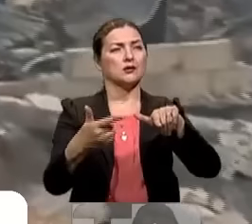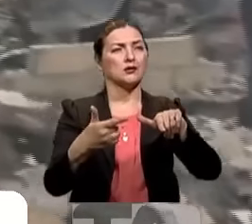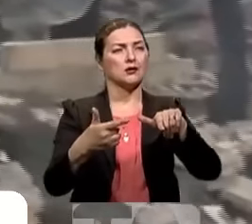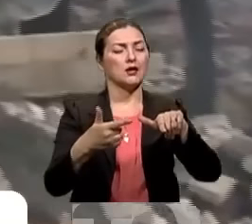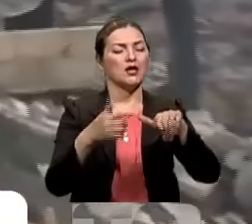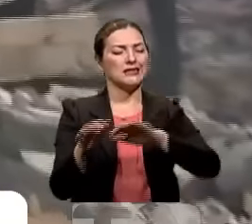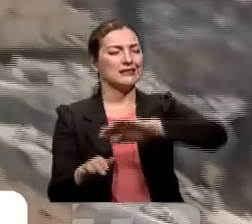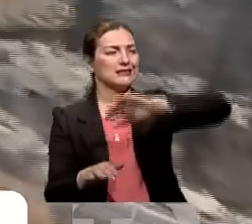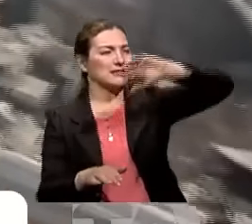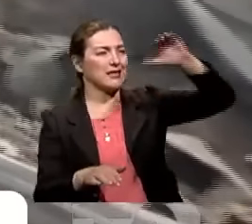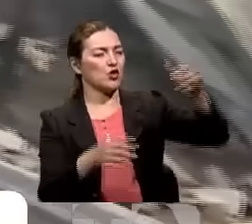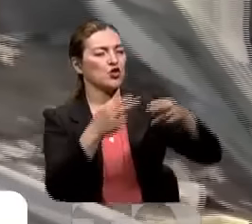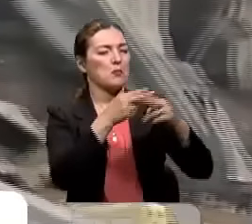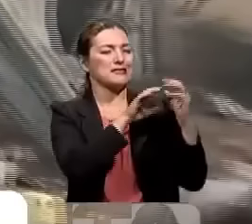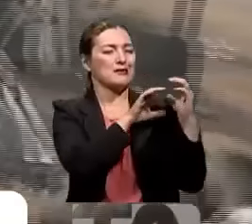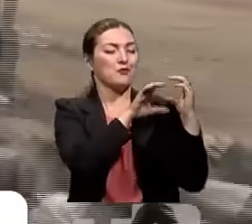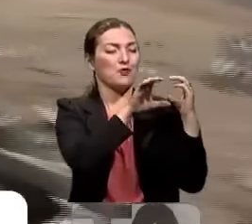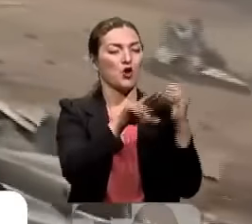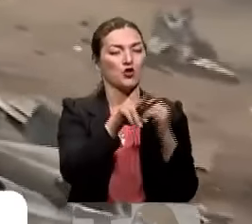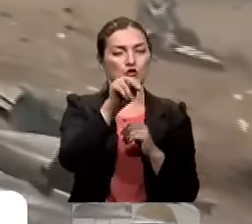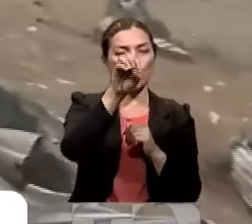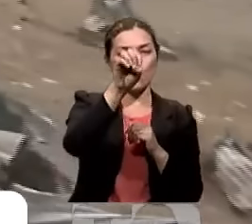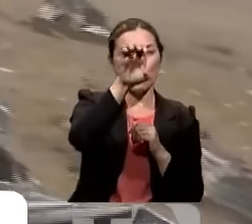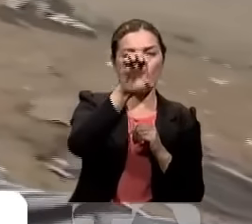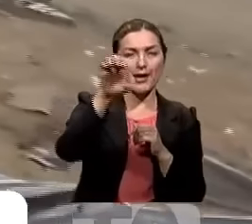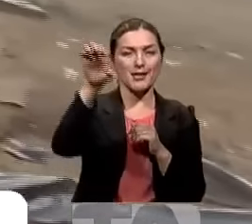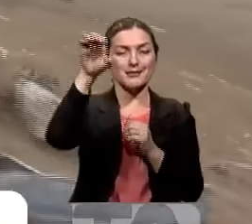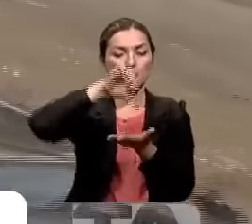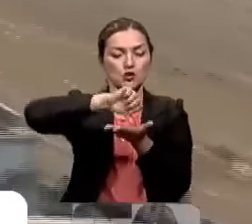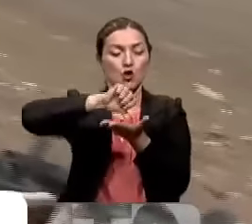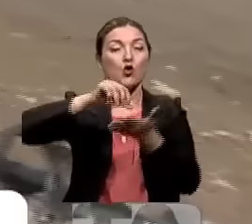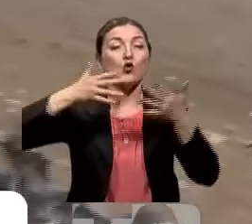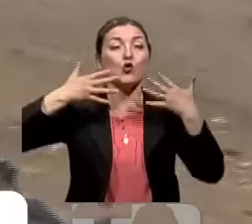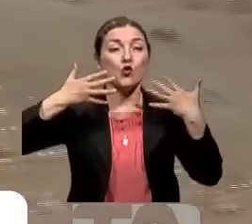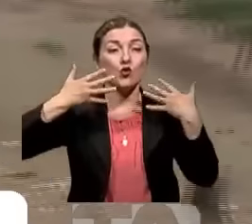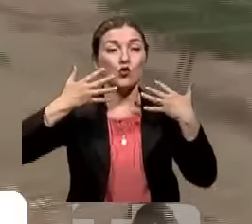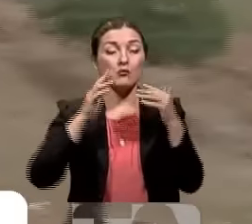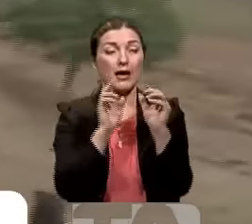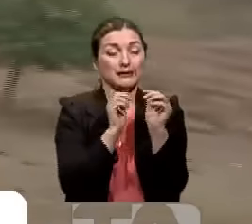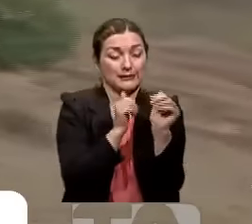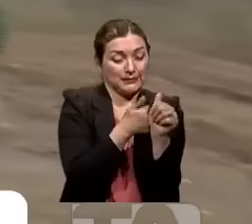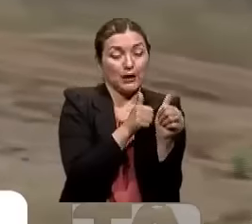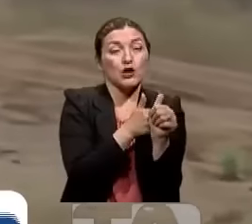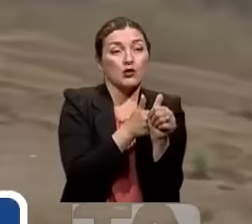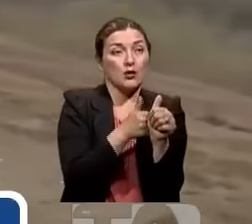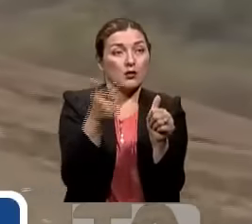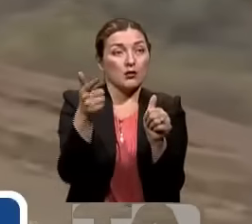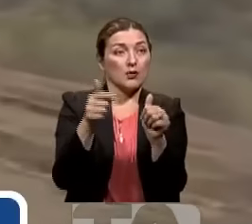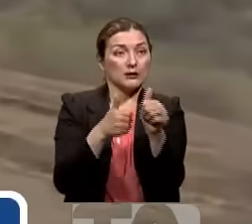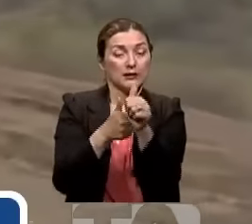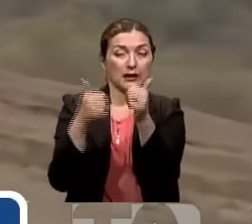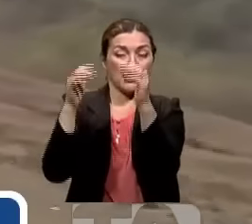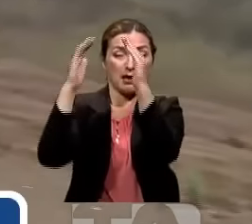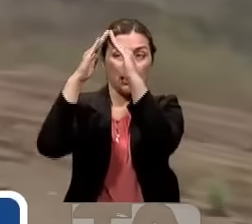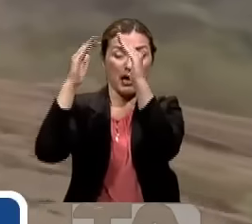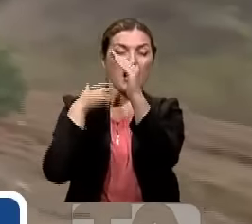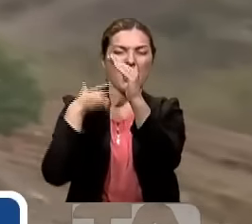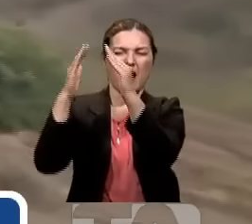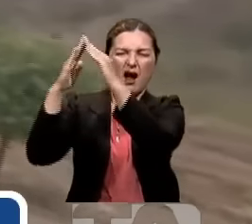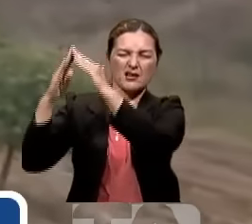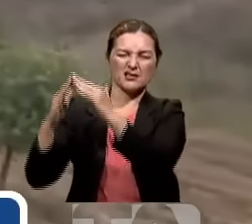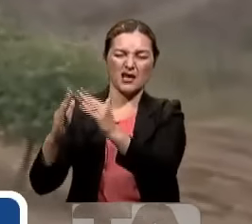del Cerro San Francisco, en el noroeste de la ciudad de Guayaquil. Geográficamente estamos muy cerca de los complejos penitenciarios de la ciudad de